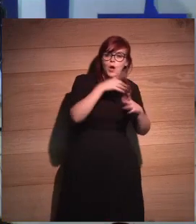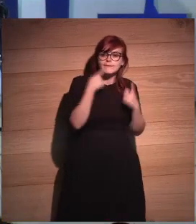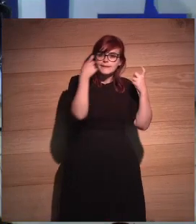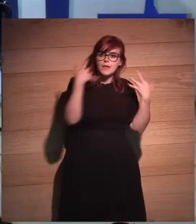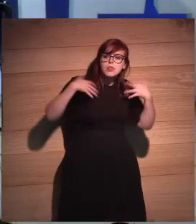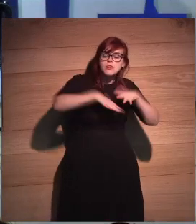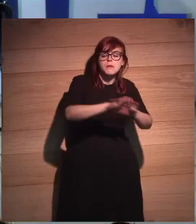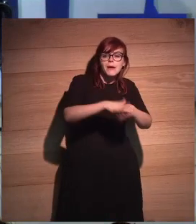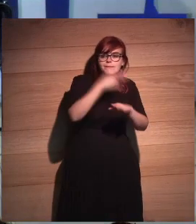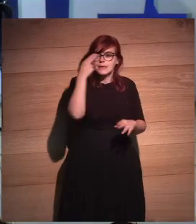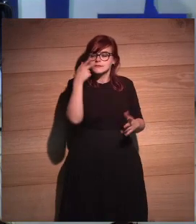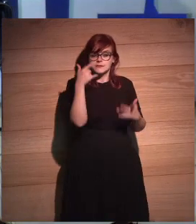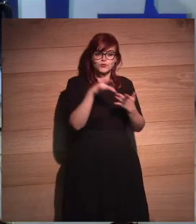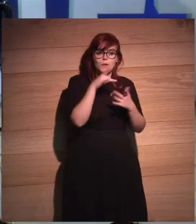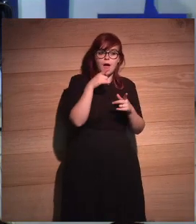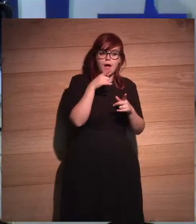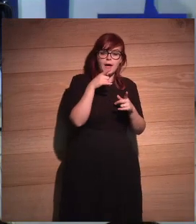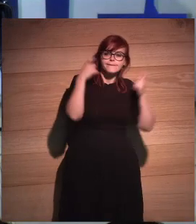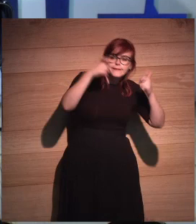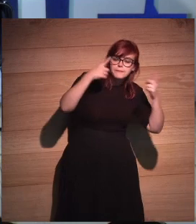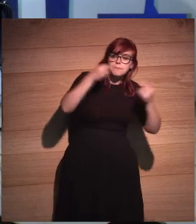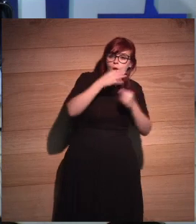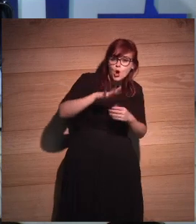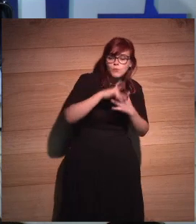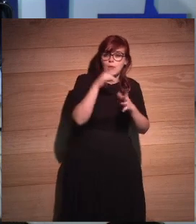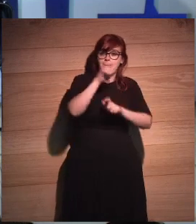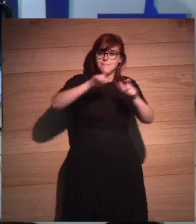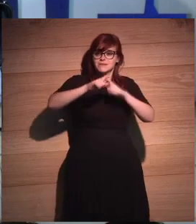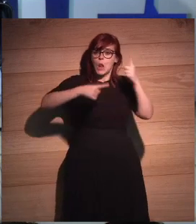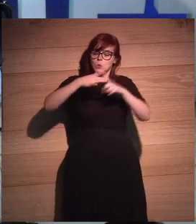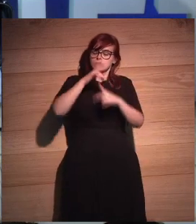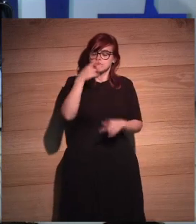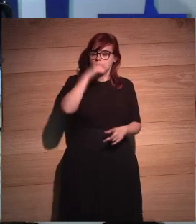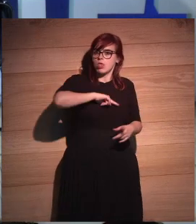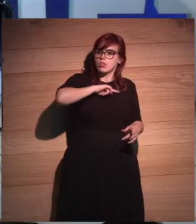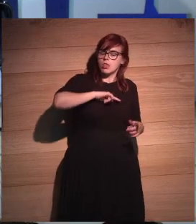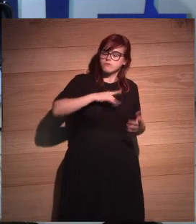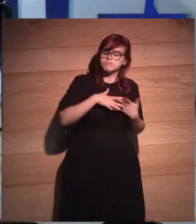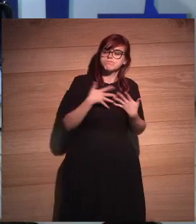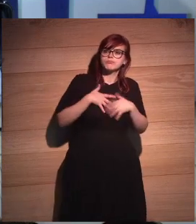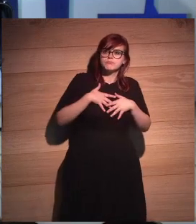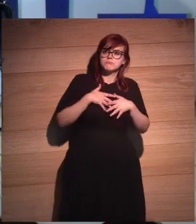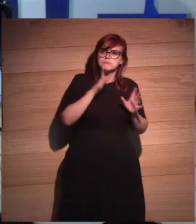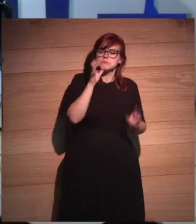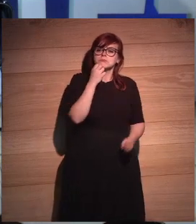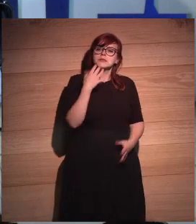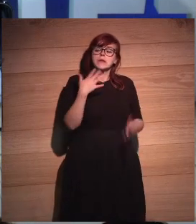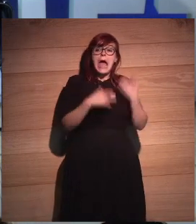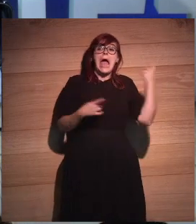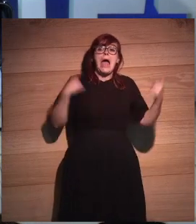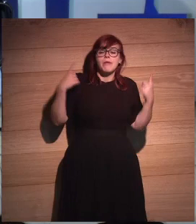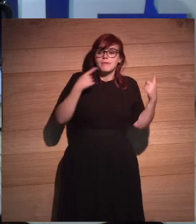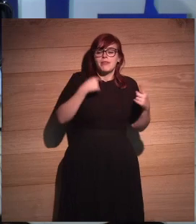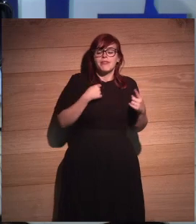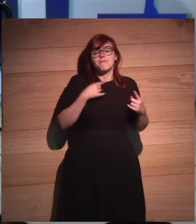todos estos intereses en una mesa, ¿no? Y, como os decía, hay empresas que ya se lo han tomado en serio desde el principio. Yo, a veces me